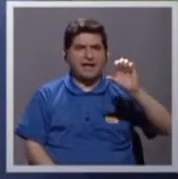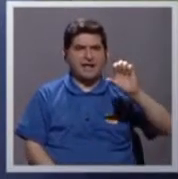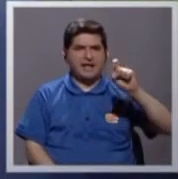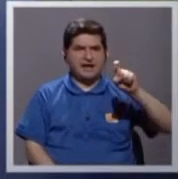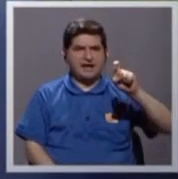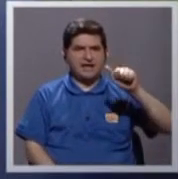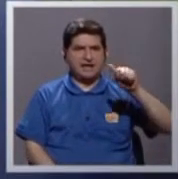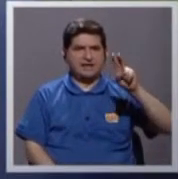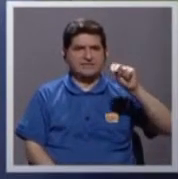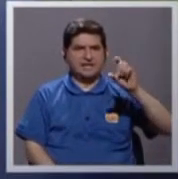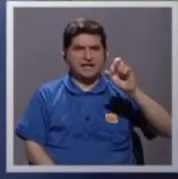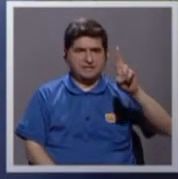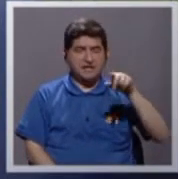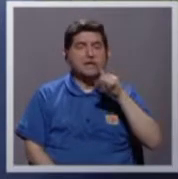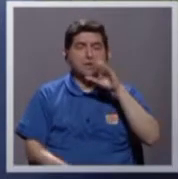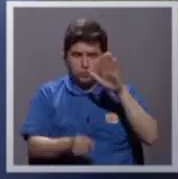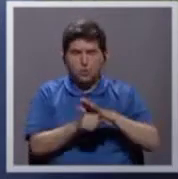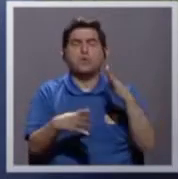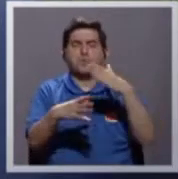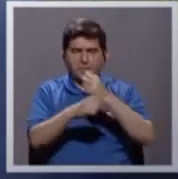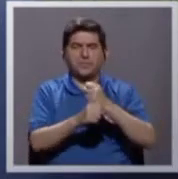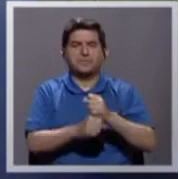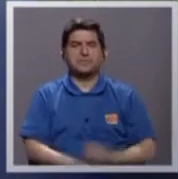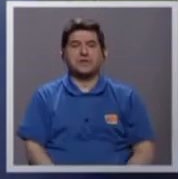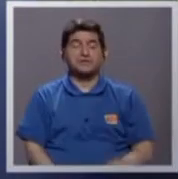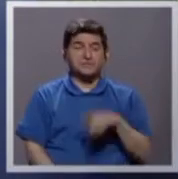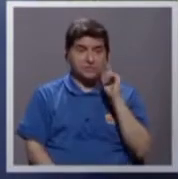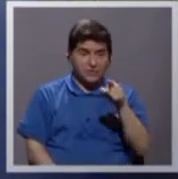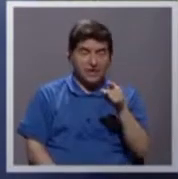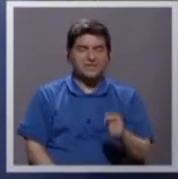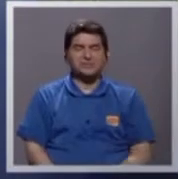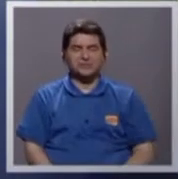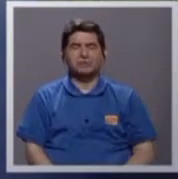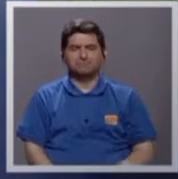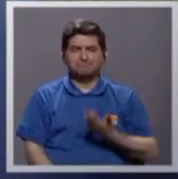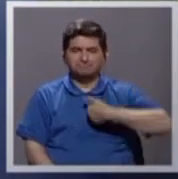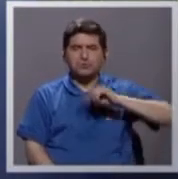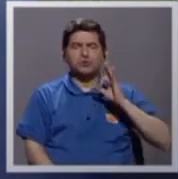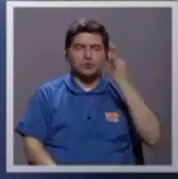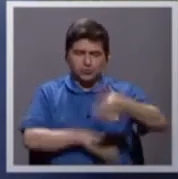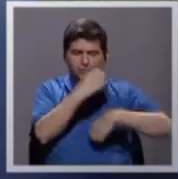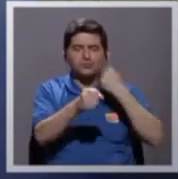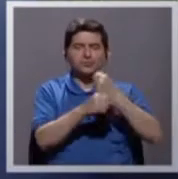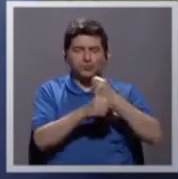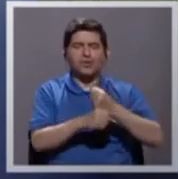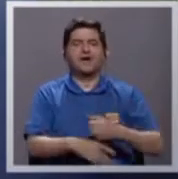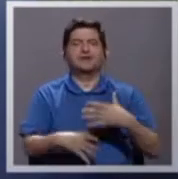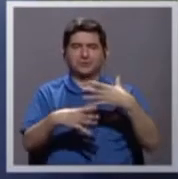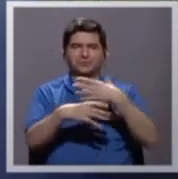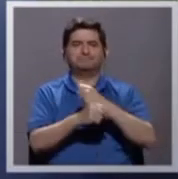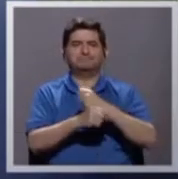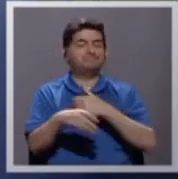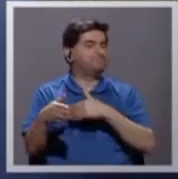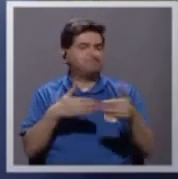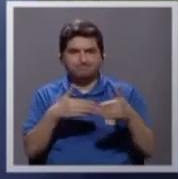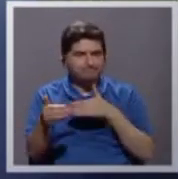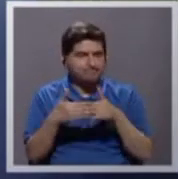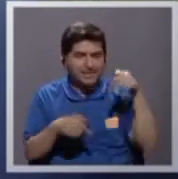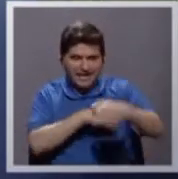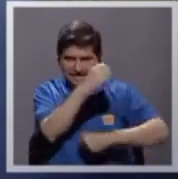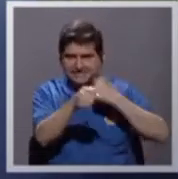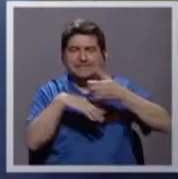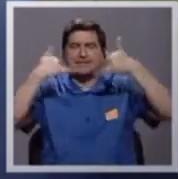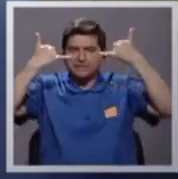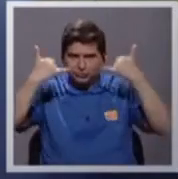que se comprometió a hacerlo. Entonces, eso es una de las cosas que les quedamos debiendo para el próximo año. Aún así, este año